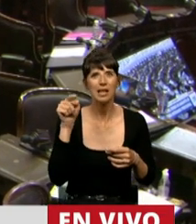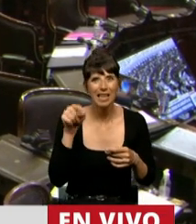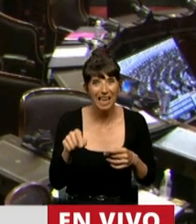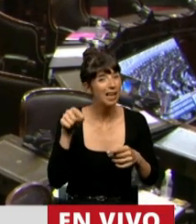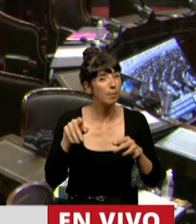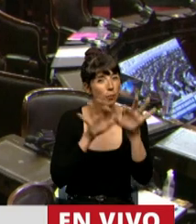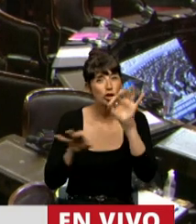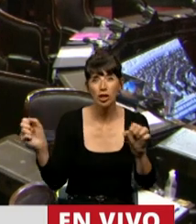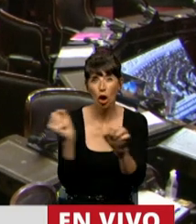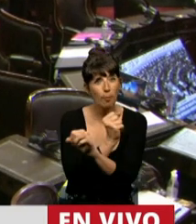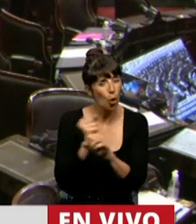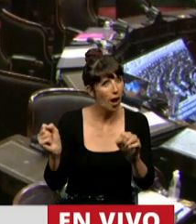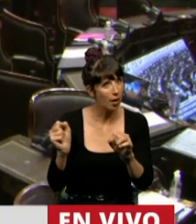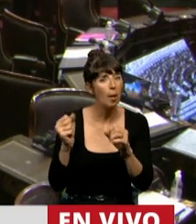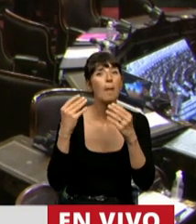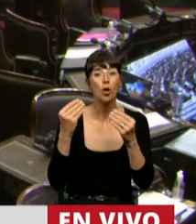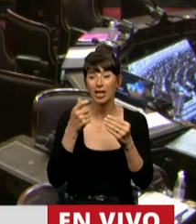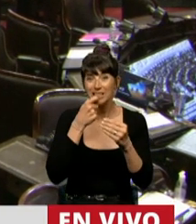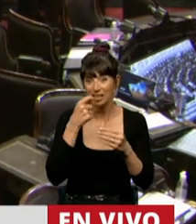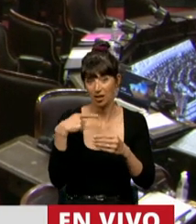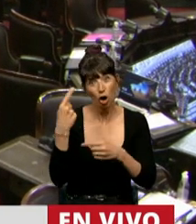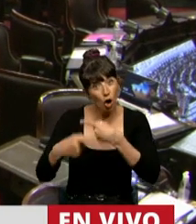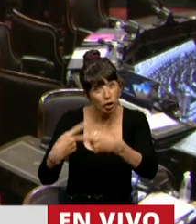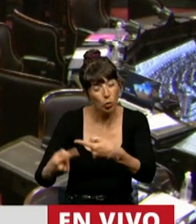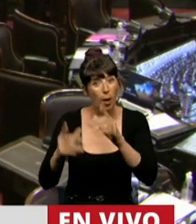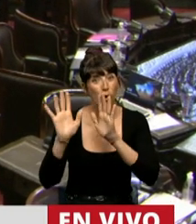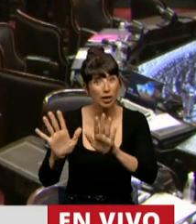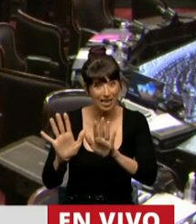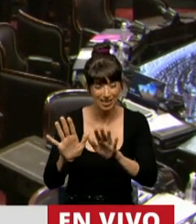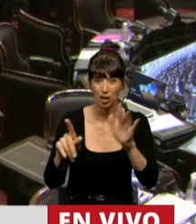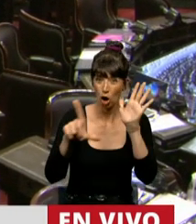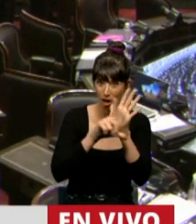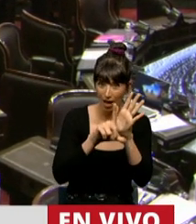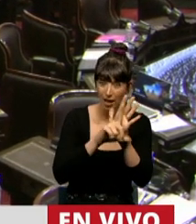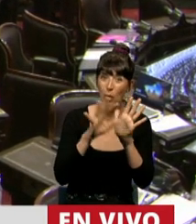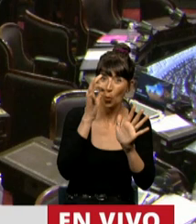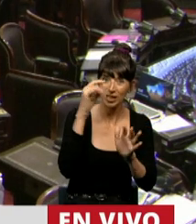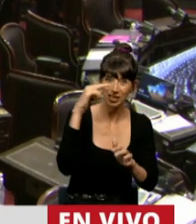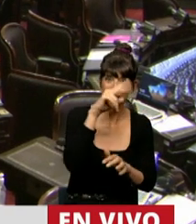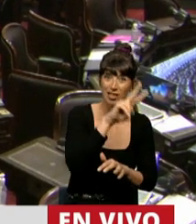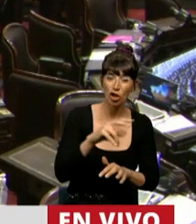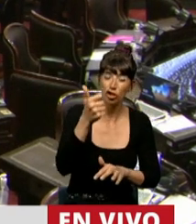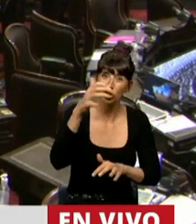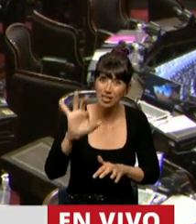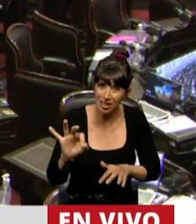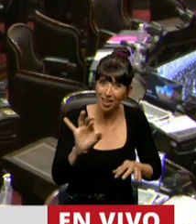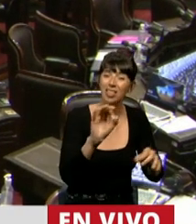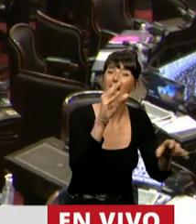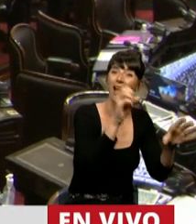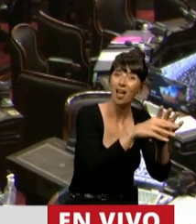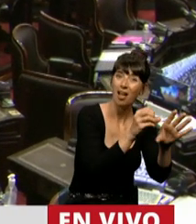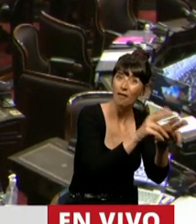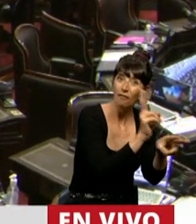apruebe este proyecto Porque si nosotros continuamos con el financiamiento con la actual ley 27260 el fondo tiene que salir a vender